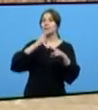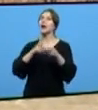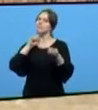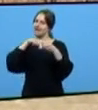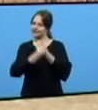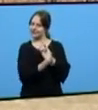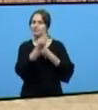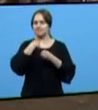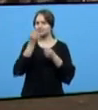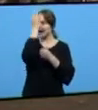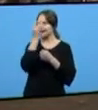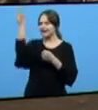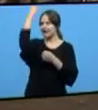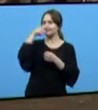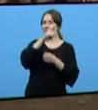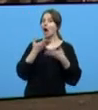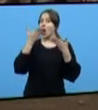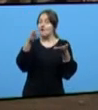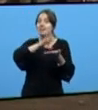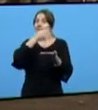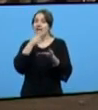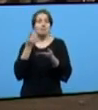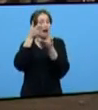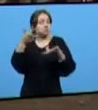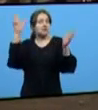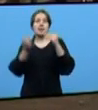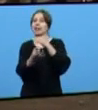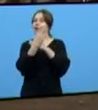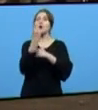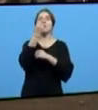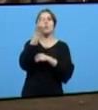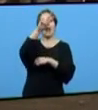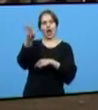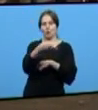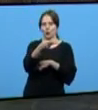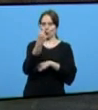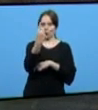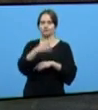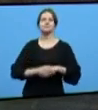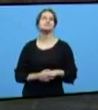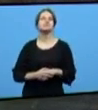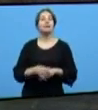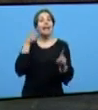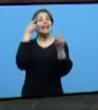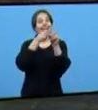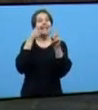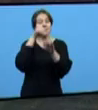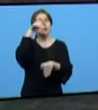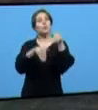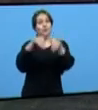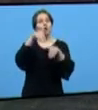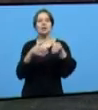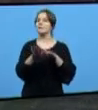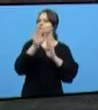participarán nesta iniciativa ofrecendo unha tapa de libre creación, a 1 euro. Serán os clientes os que voten pola tapa